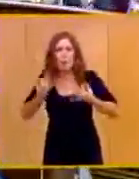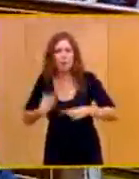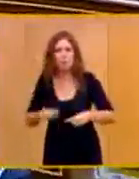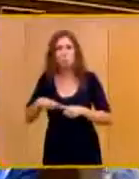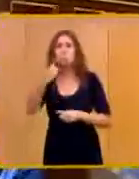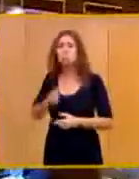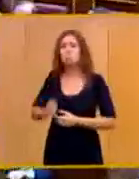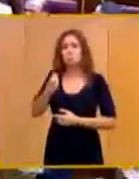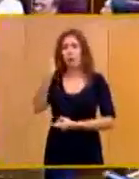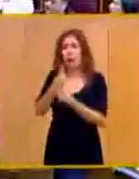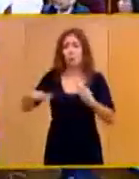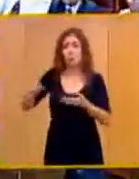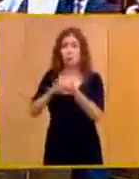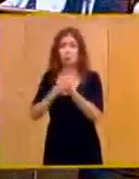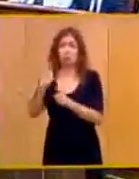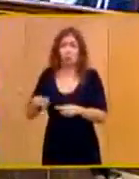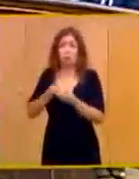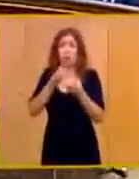nuevas fórmulas de contratación.